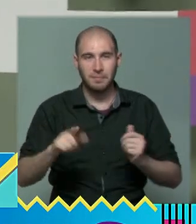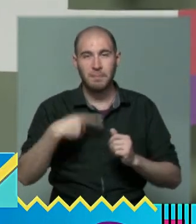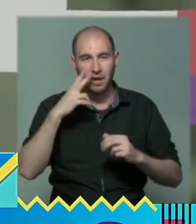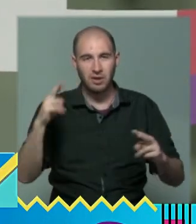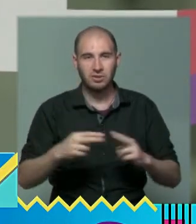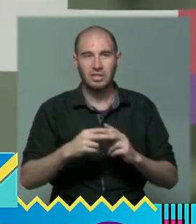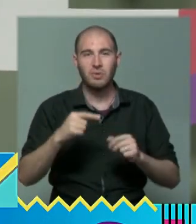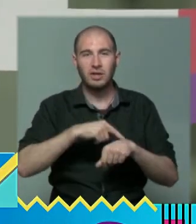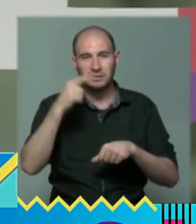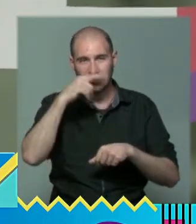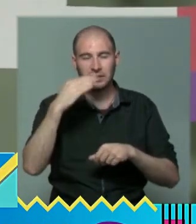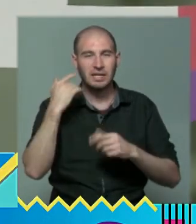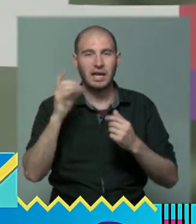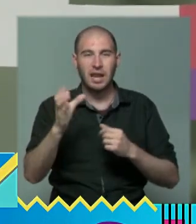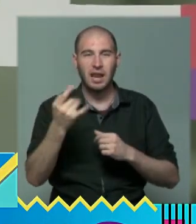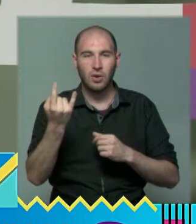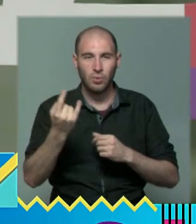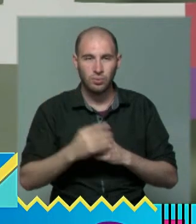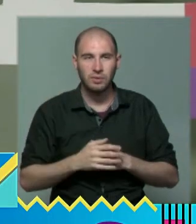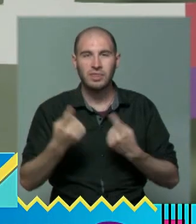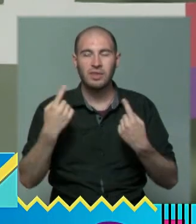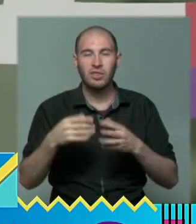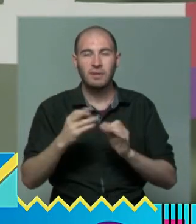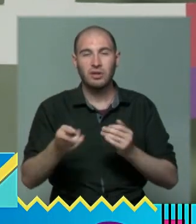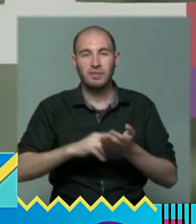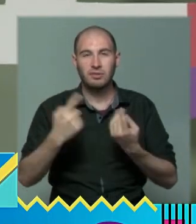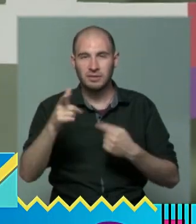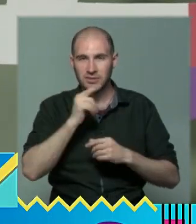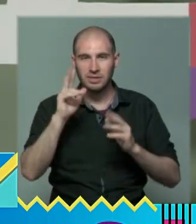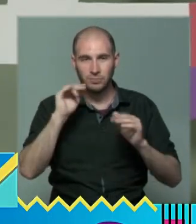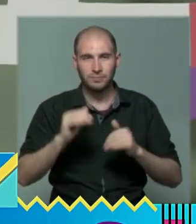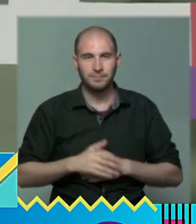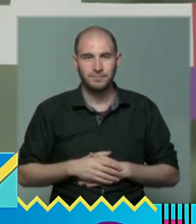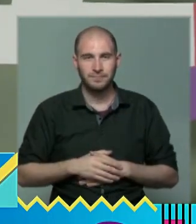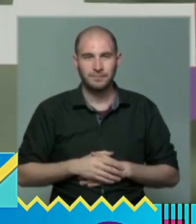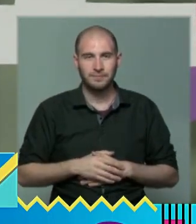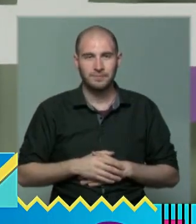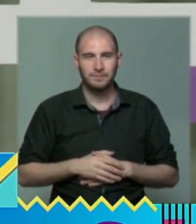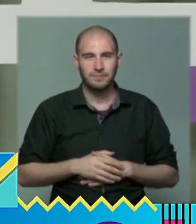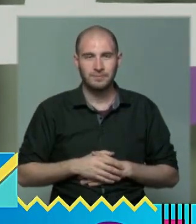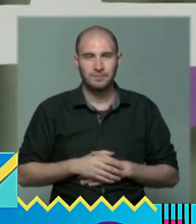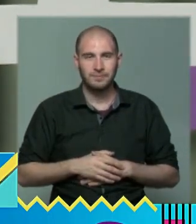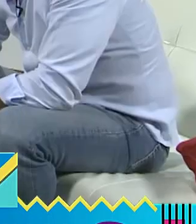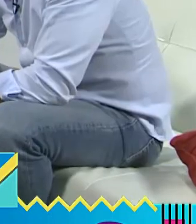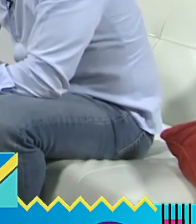nos reencontramos a partir de las 19 por Señalú con un nuevo debate de Distintos Parecidos. Nos vemos mañana. Chau, chau.